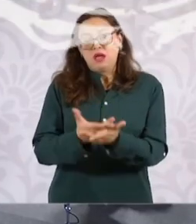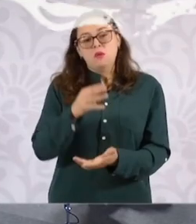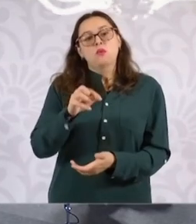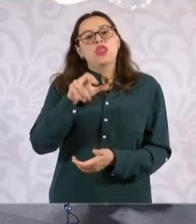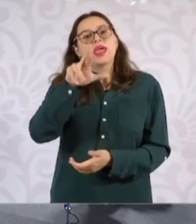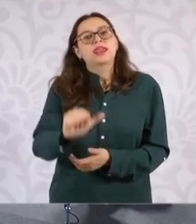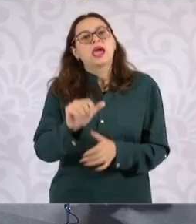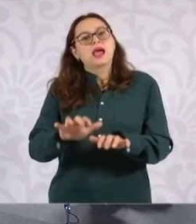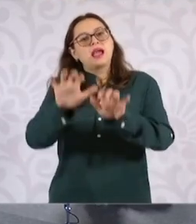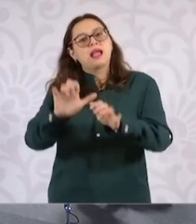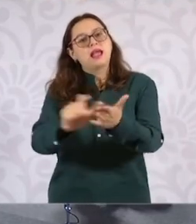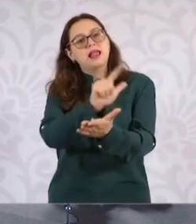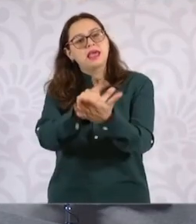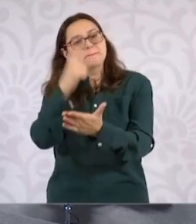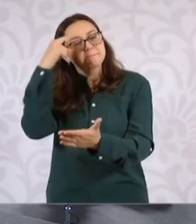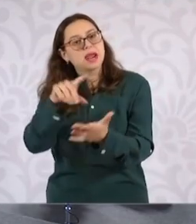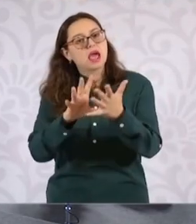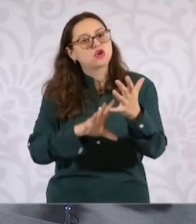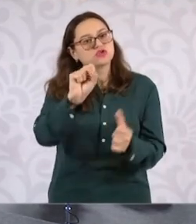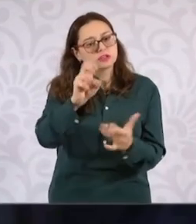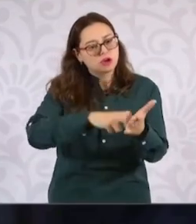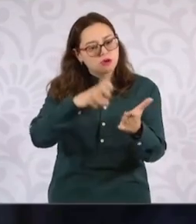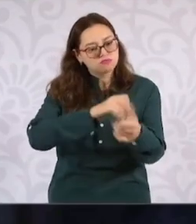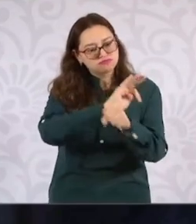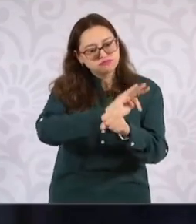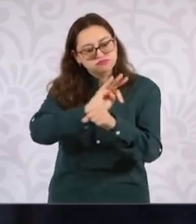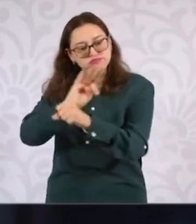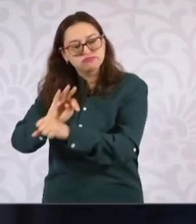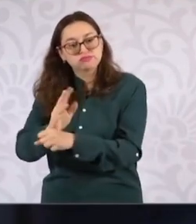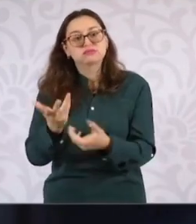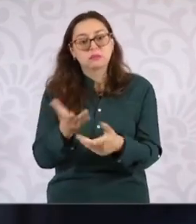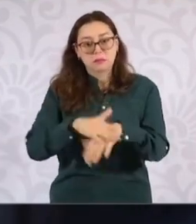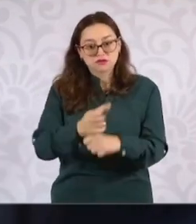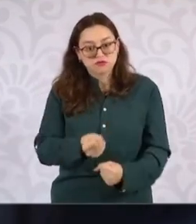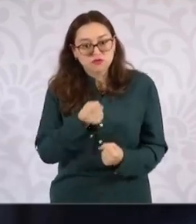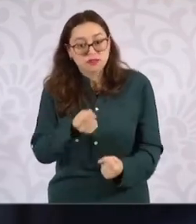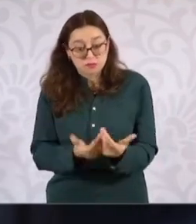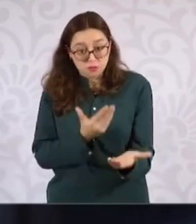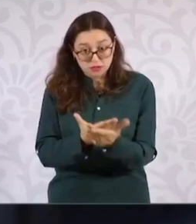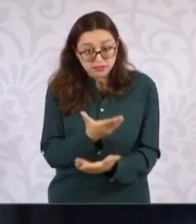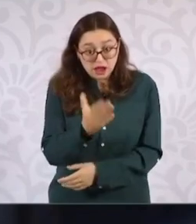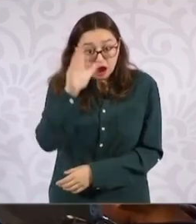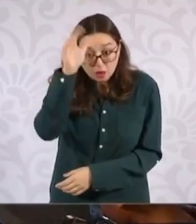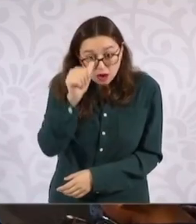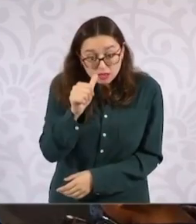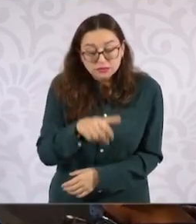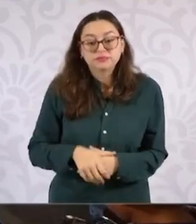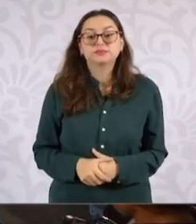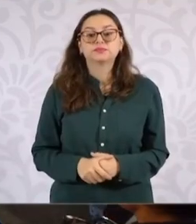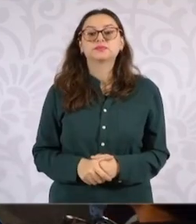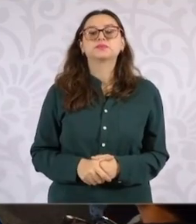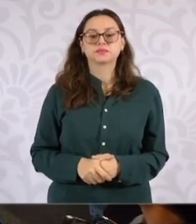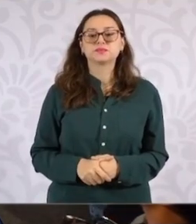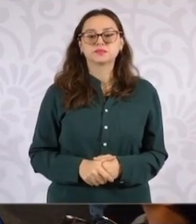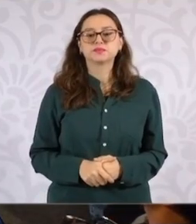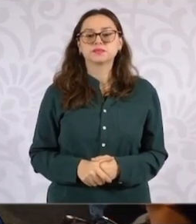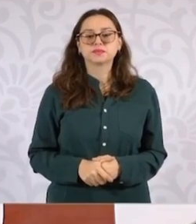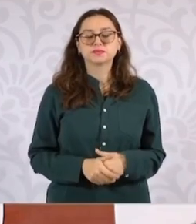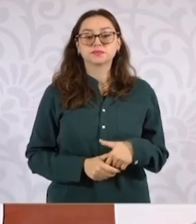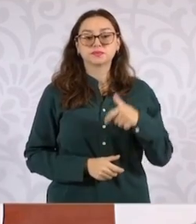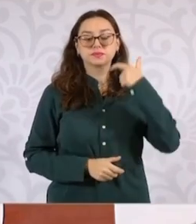que busca blindar las reformas constitucionales. Pues saber cuál es su opinión y si está de acuerdo con esta propuesta. Sí, entiendo que primero se presentó